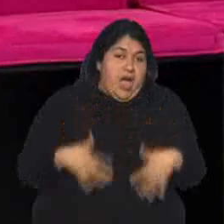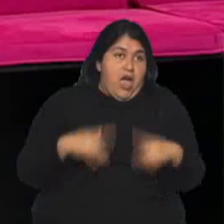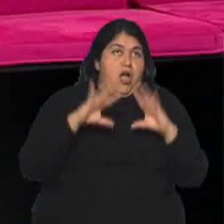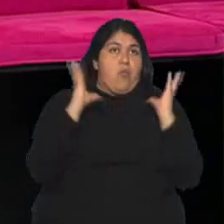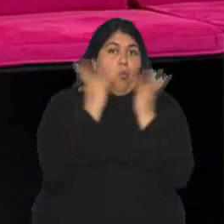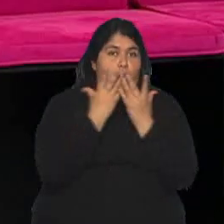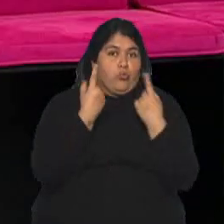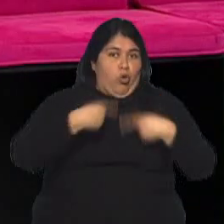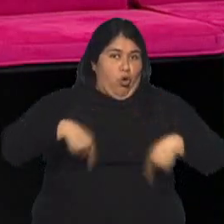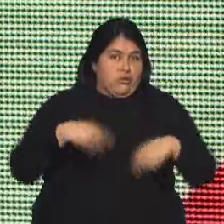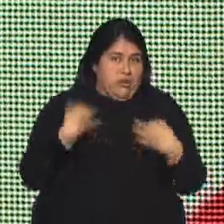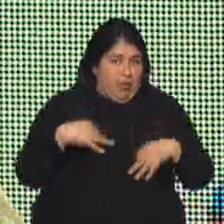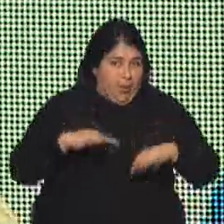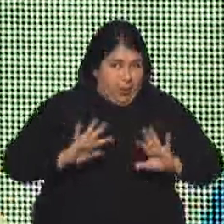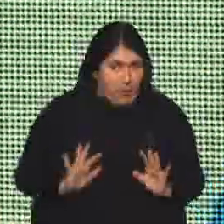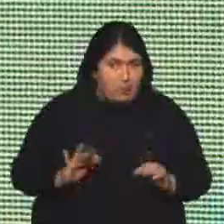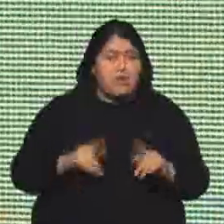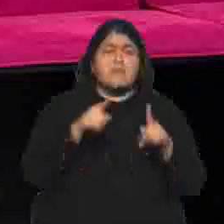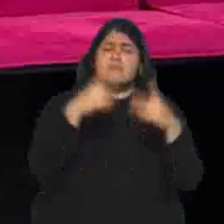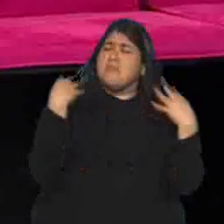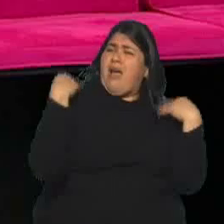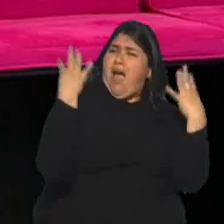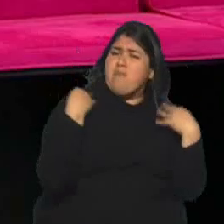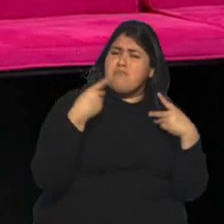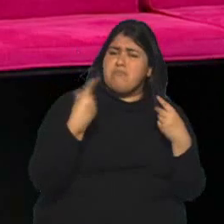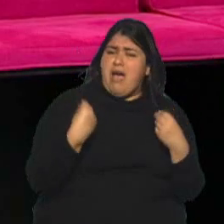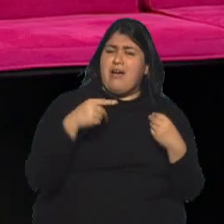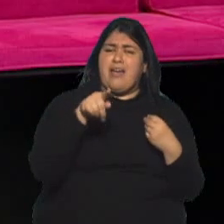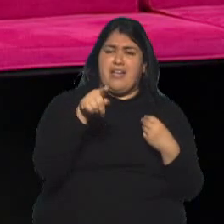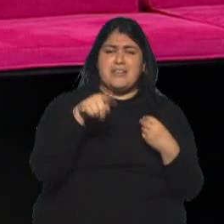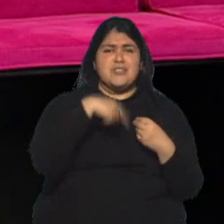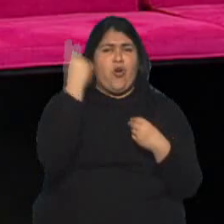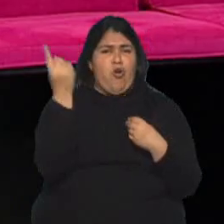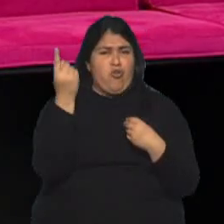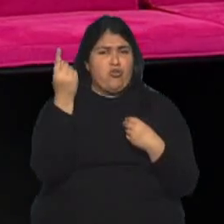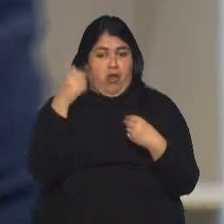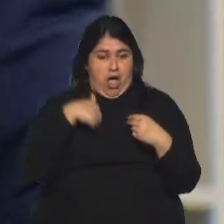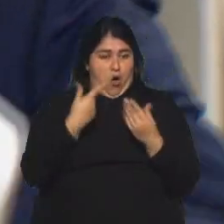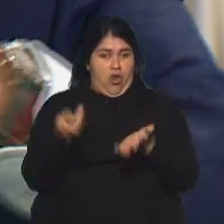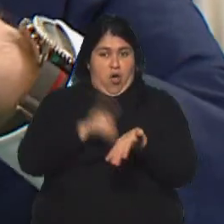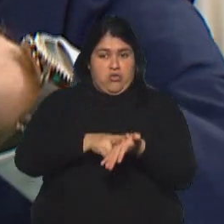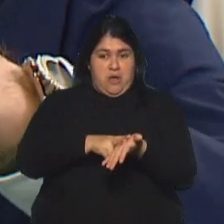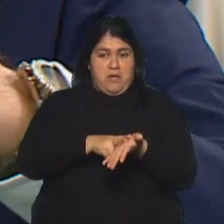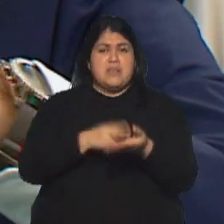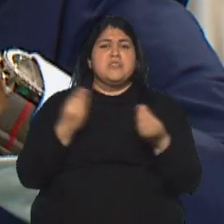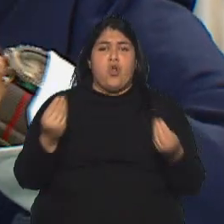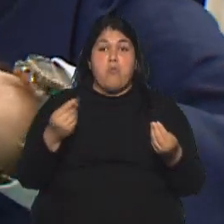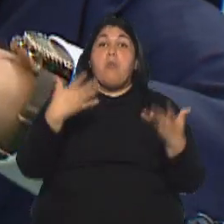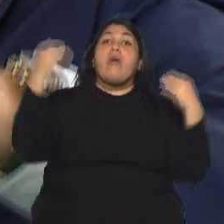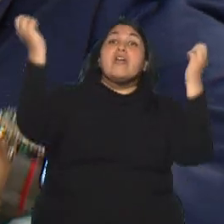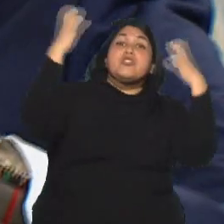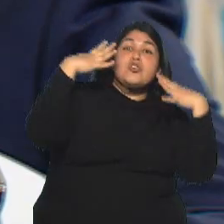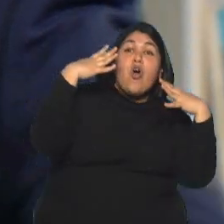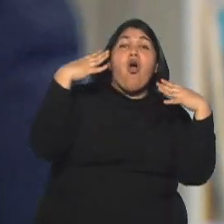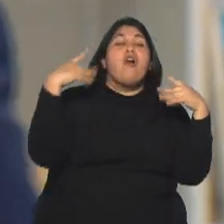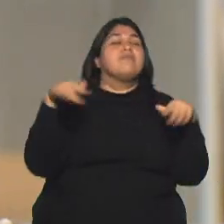Reutilizamos. Claro, sí. Reciclar, porque esa capita usted la usaba seguramente en algún otro personaje y ahora la reutilizó, mire, le queda muy bien. Puede tomar sol con esa, ¿no?